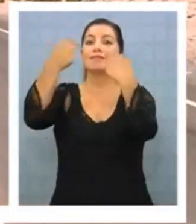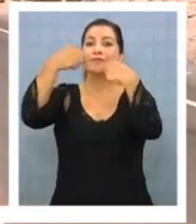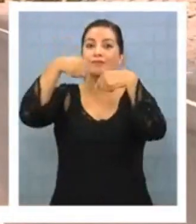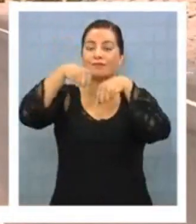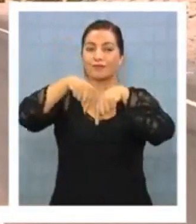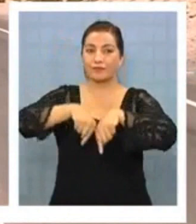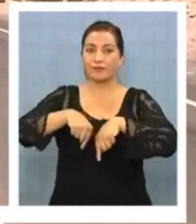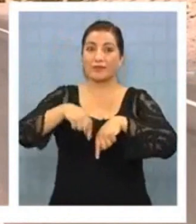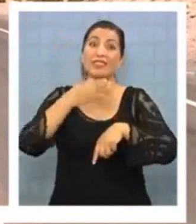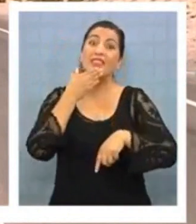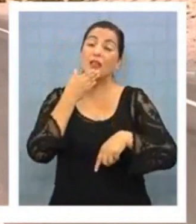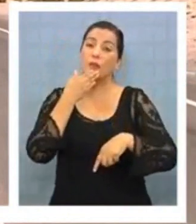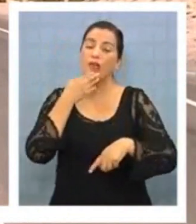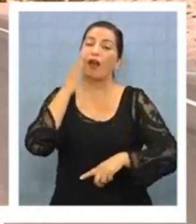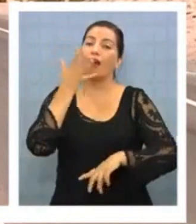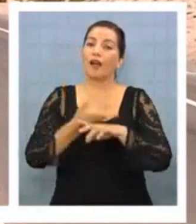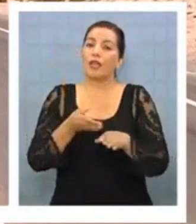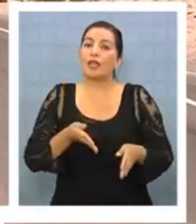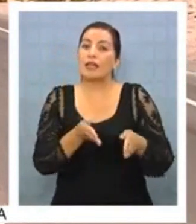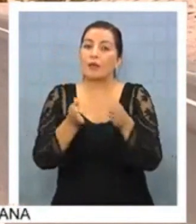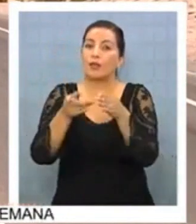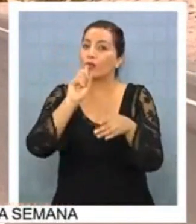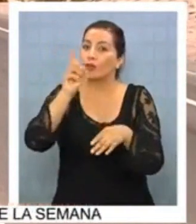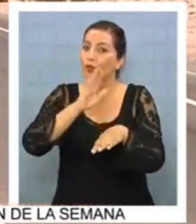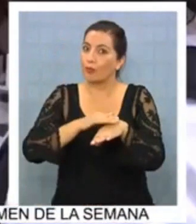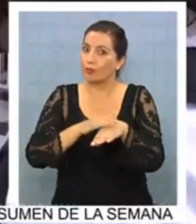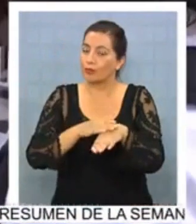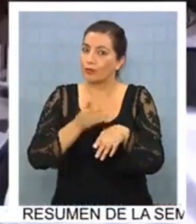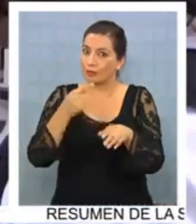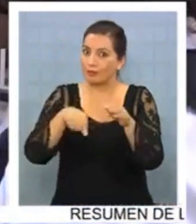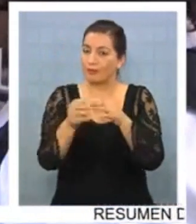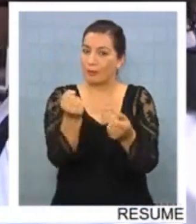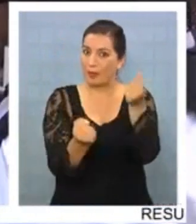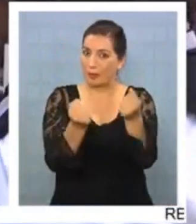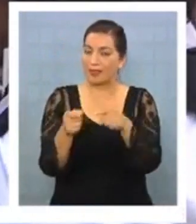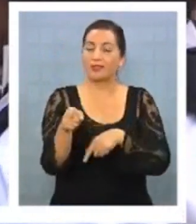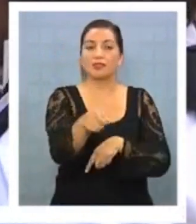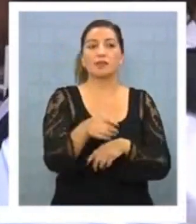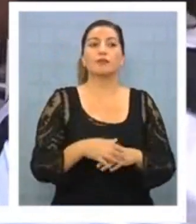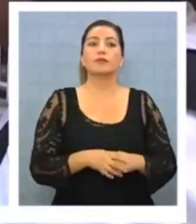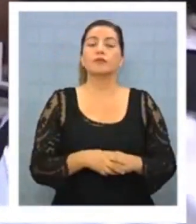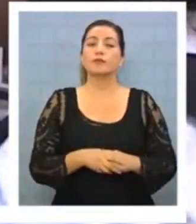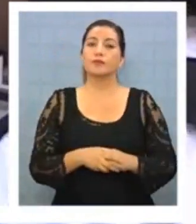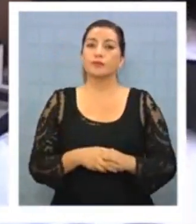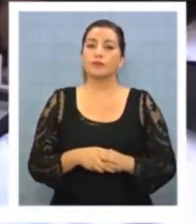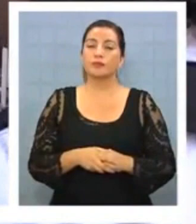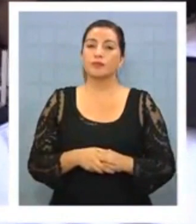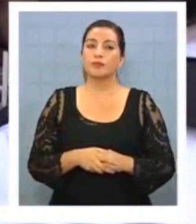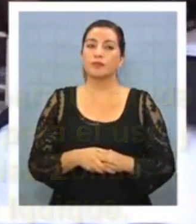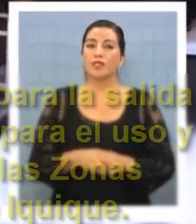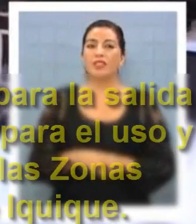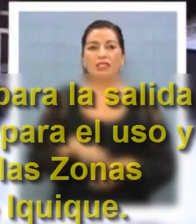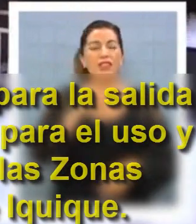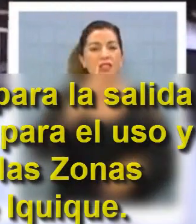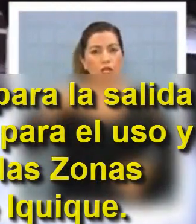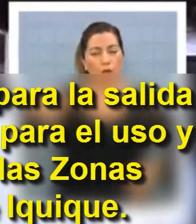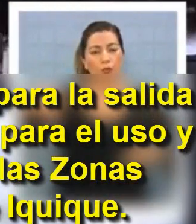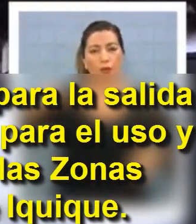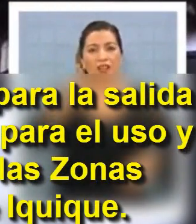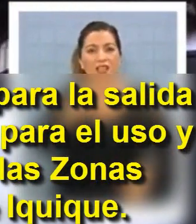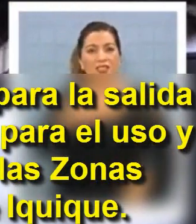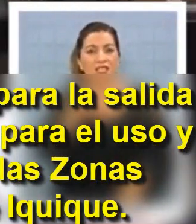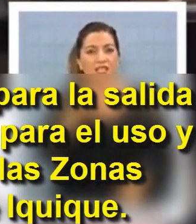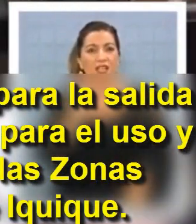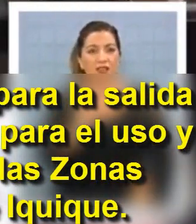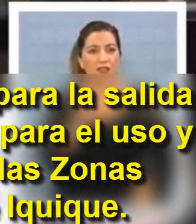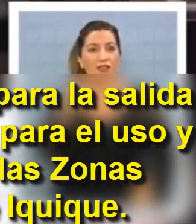país por pasos no habilitados. Sí, la mercadería que sale de la Sofri con SRF, supuestamente esa